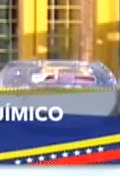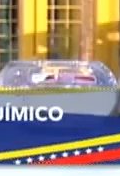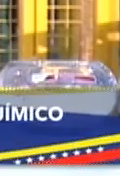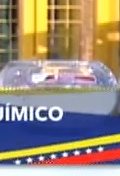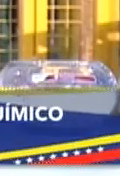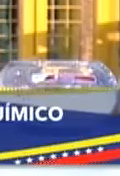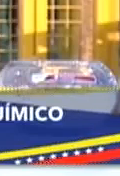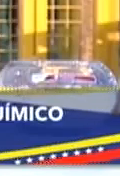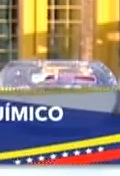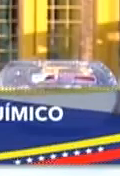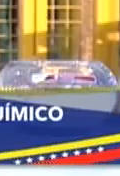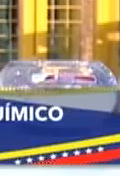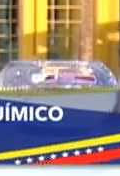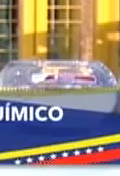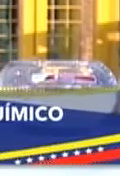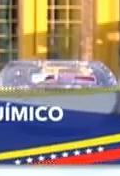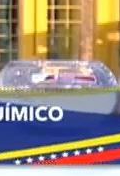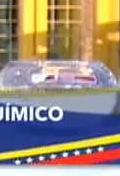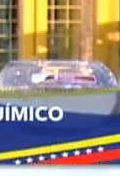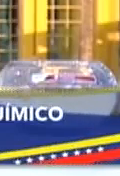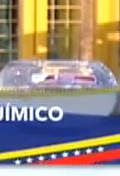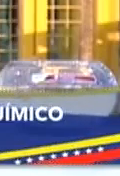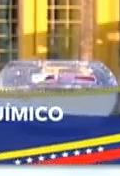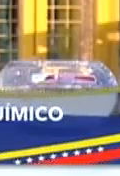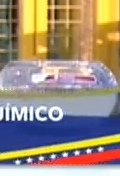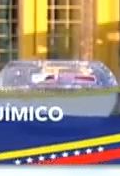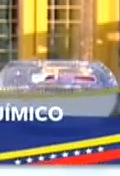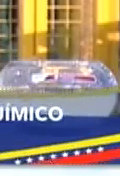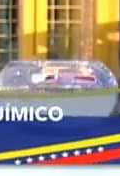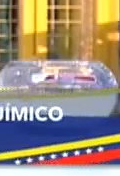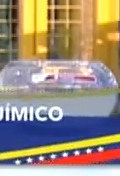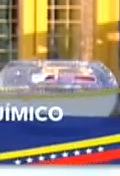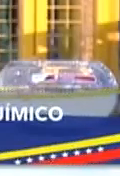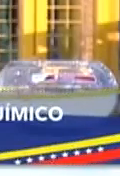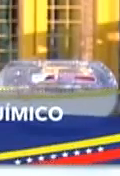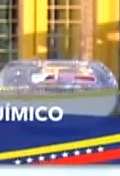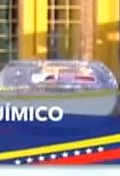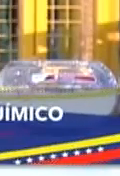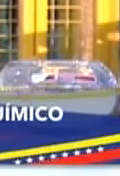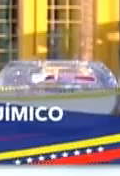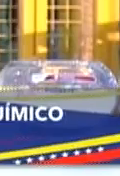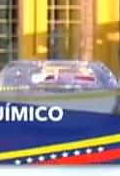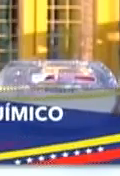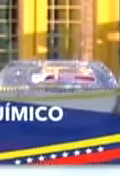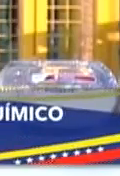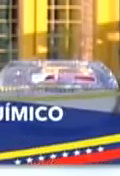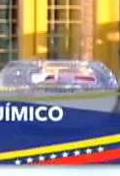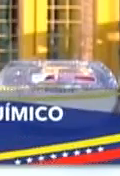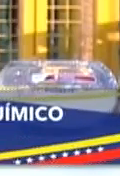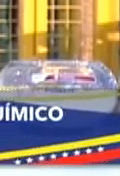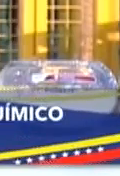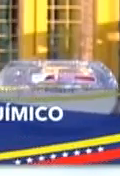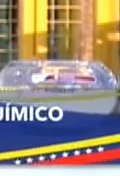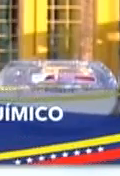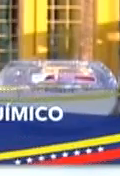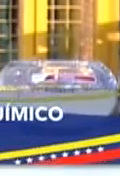Desde que llegamos a Maracaibo, ya uno siente ese espíritu del Zulia.